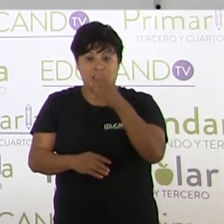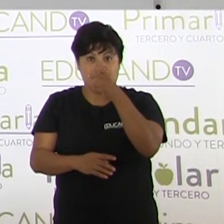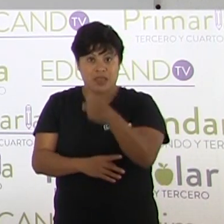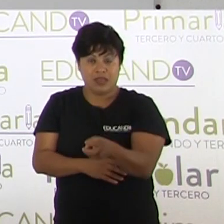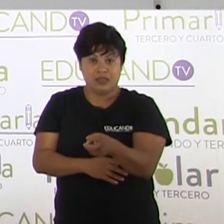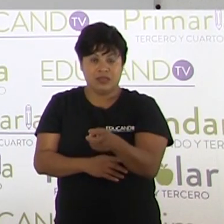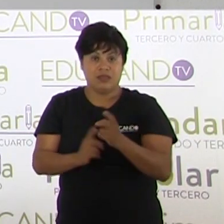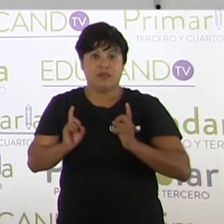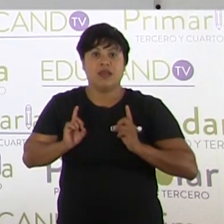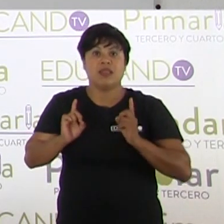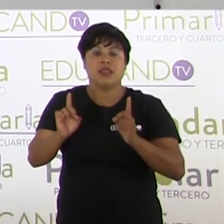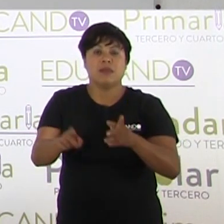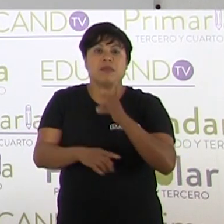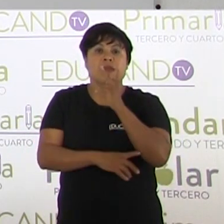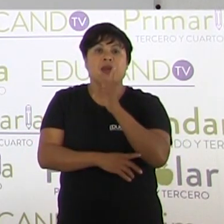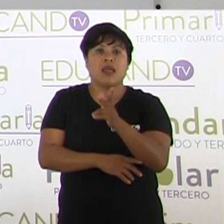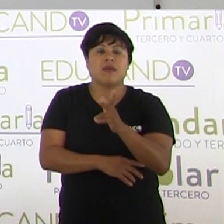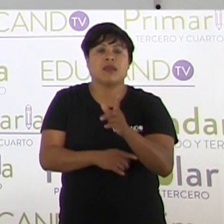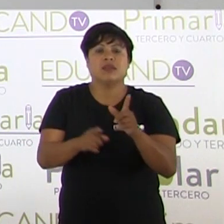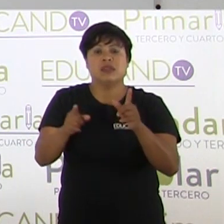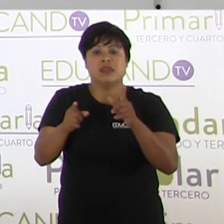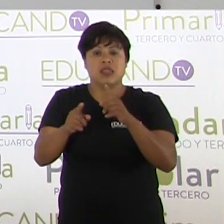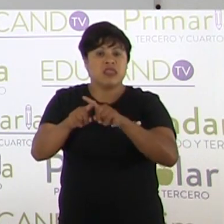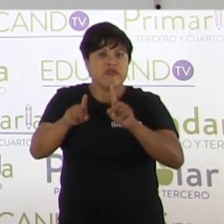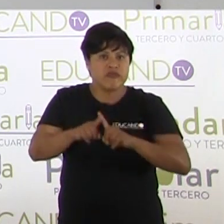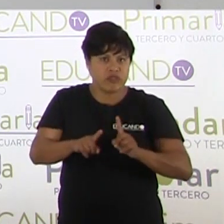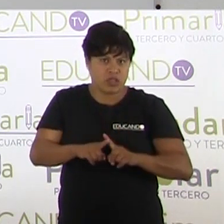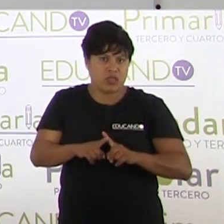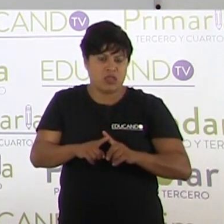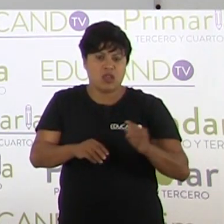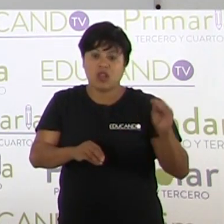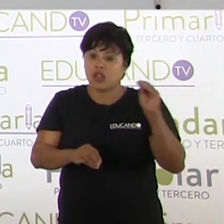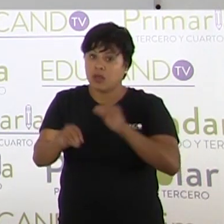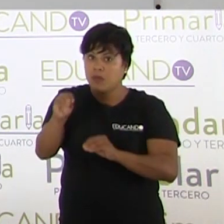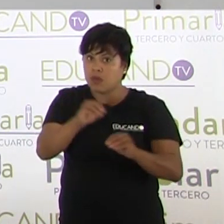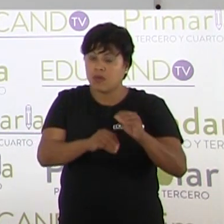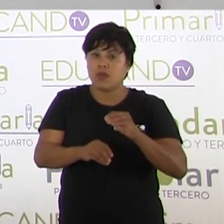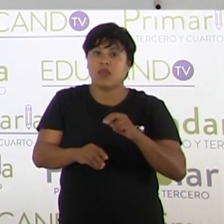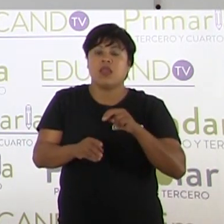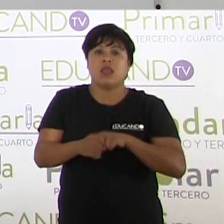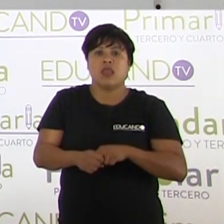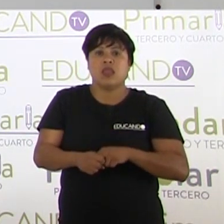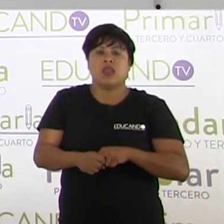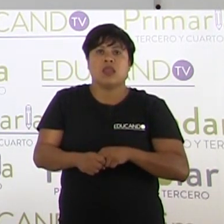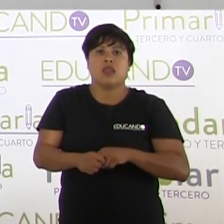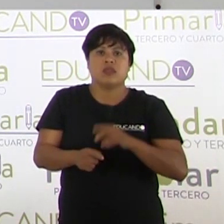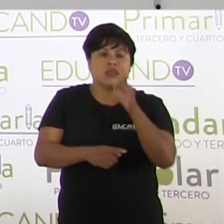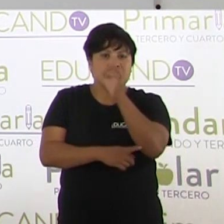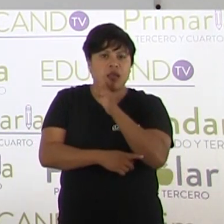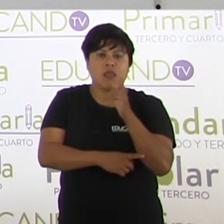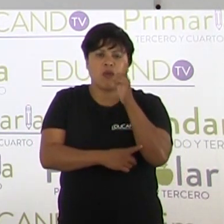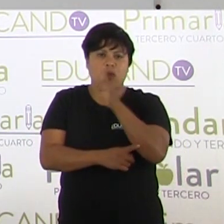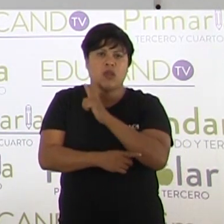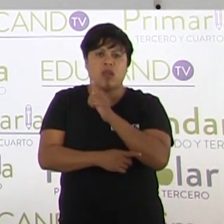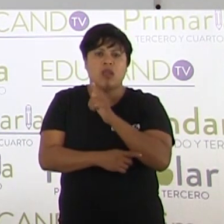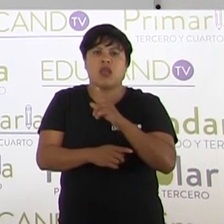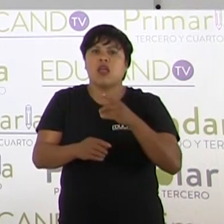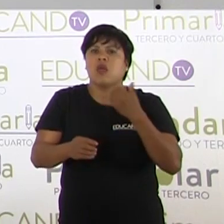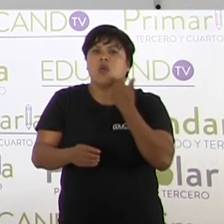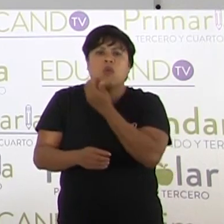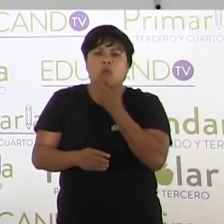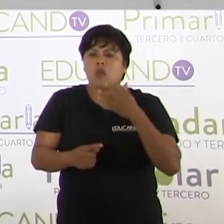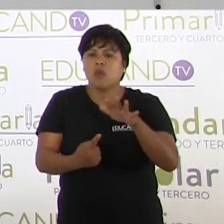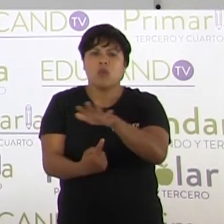otorgar palabras, significados diferentes al que incorporan en el lenguaje común.